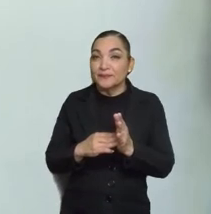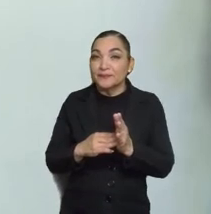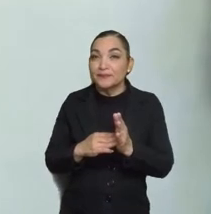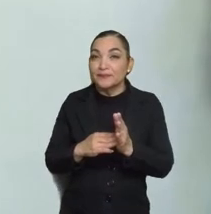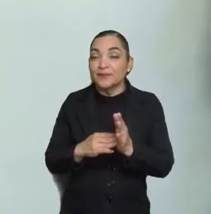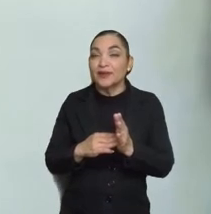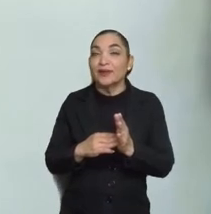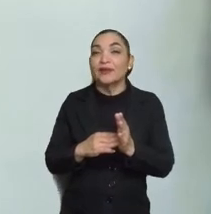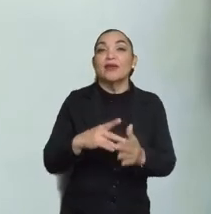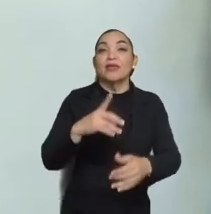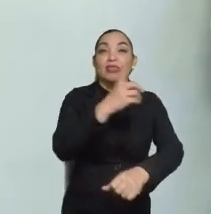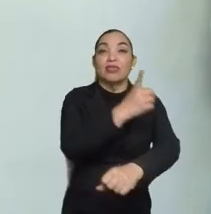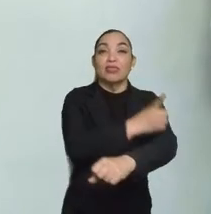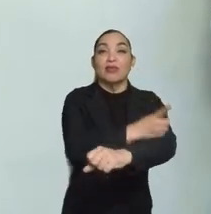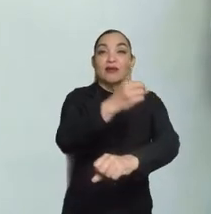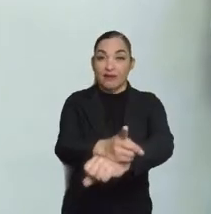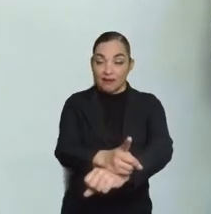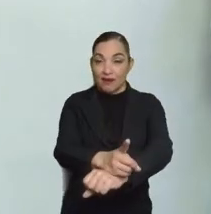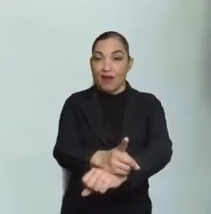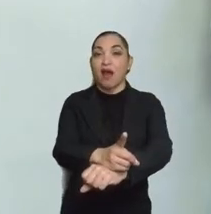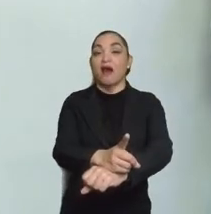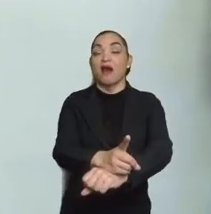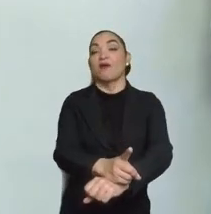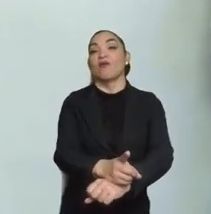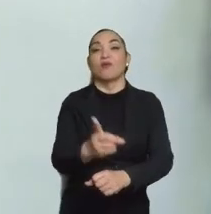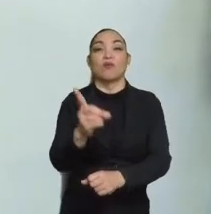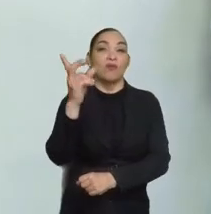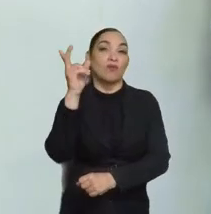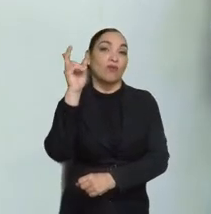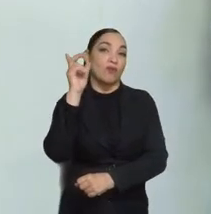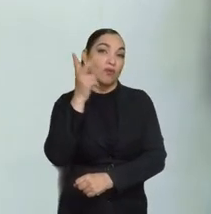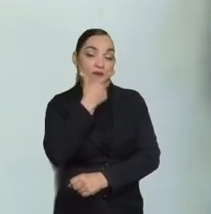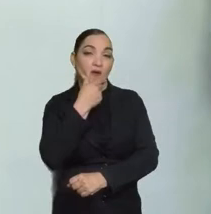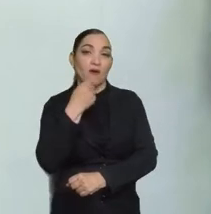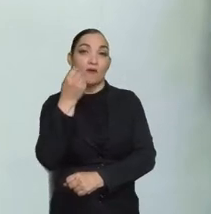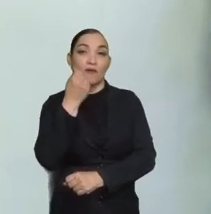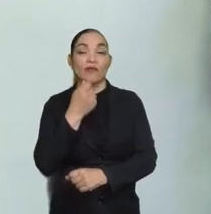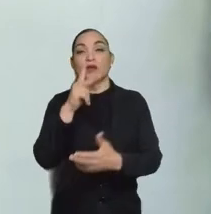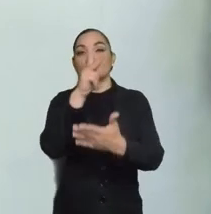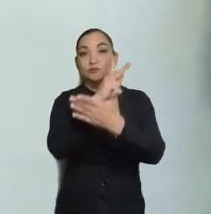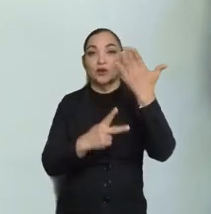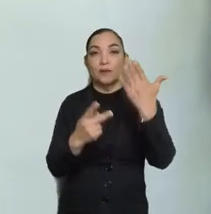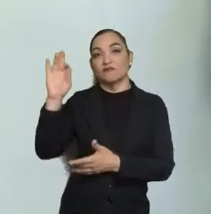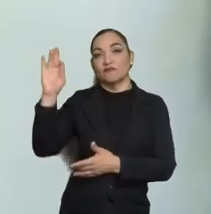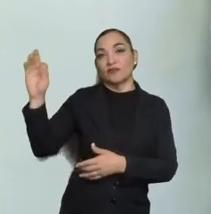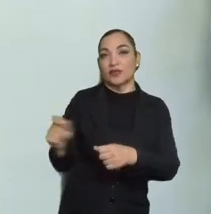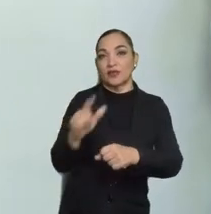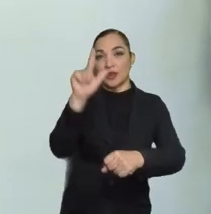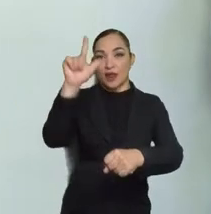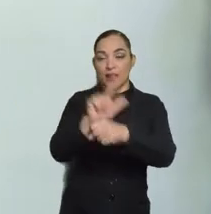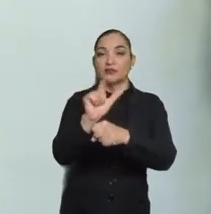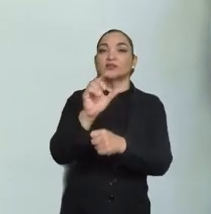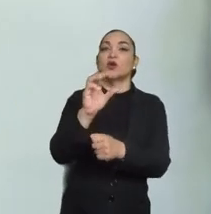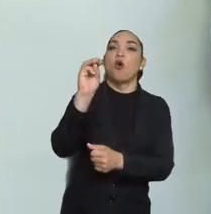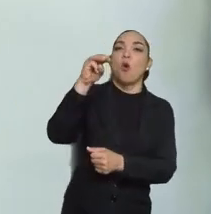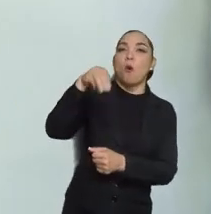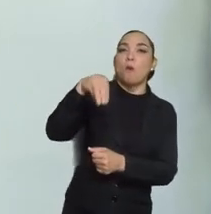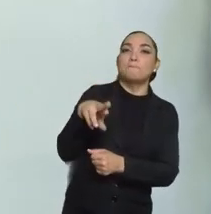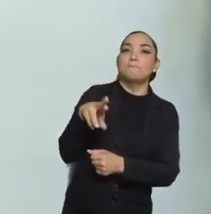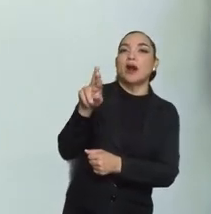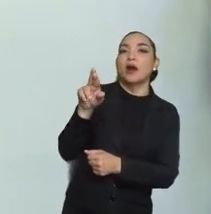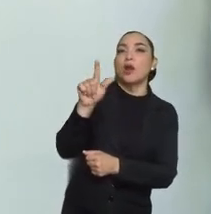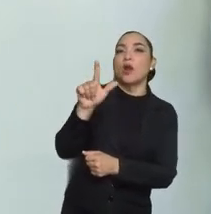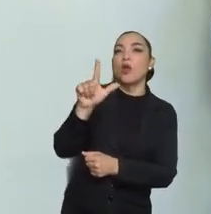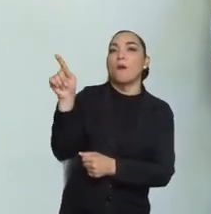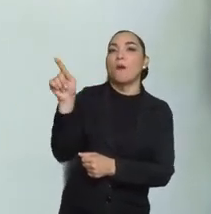delegado de los programas federales, Omar López. Ellos tienen precisión. Y